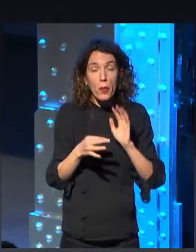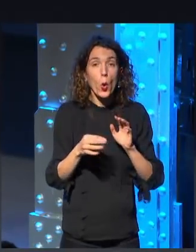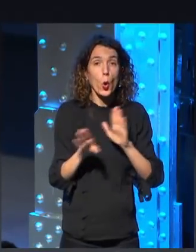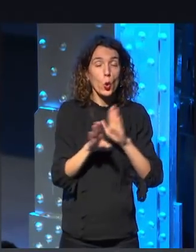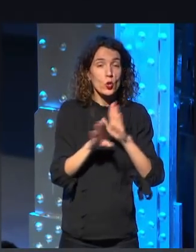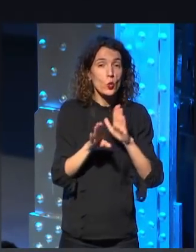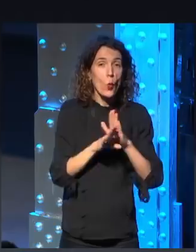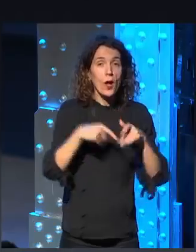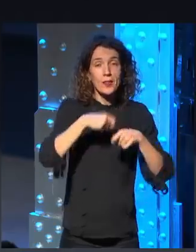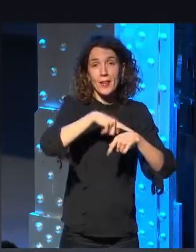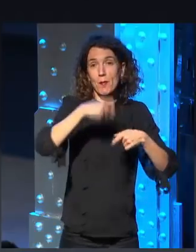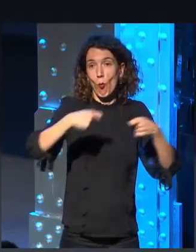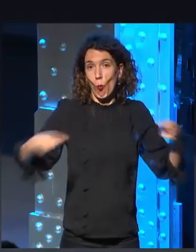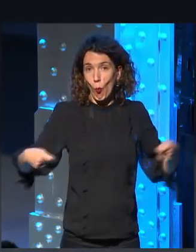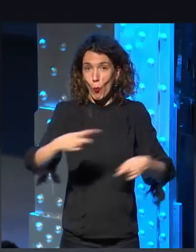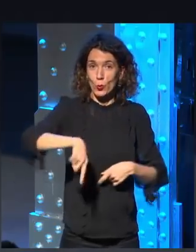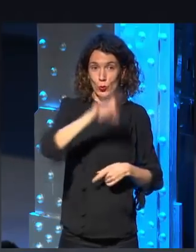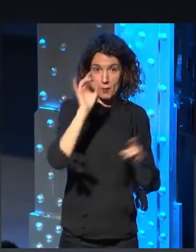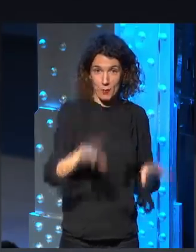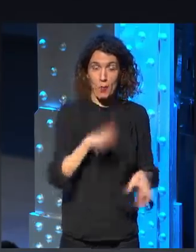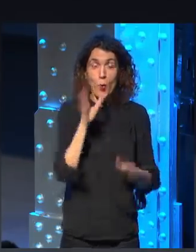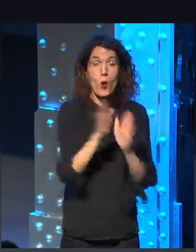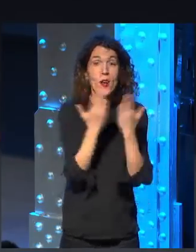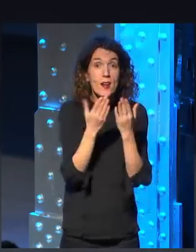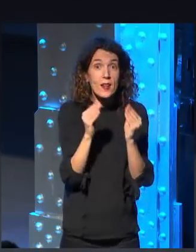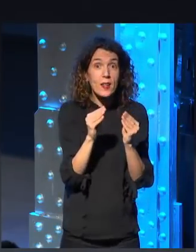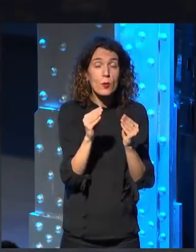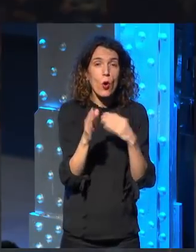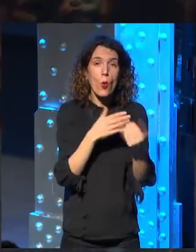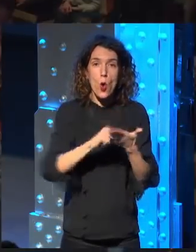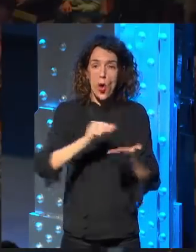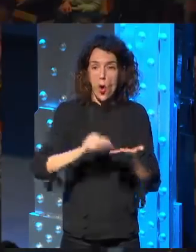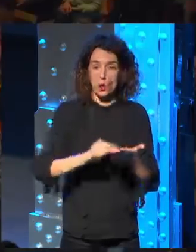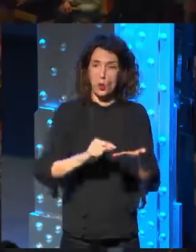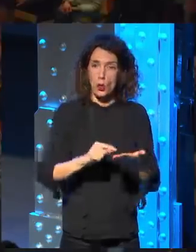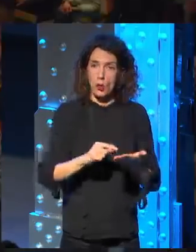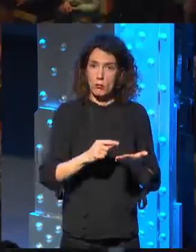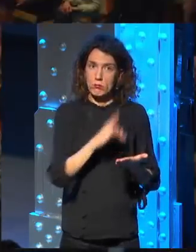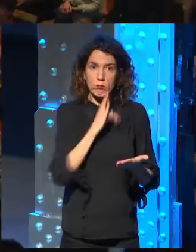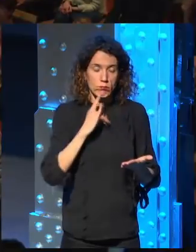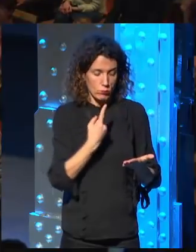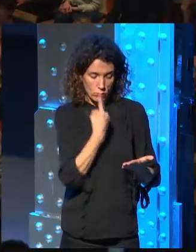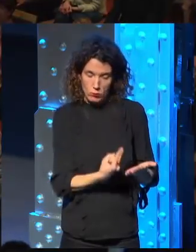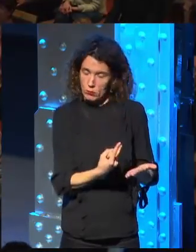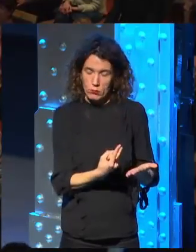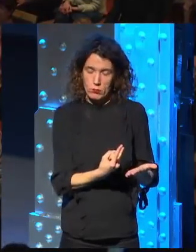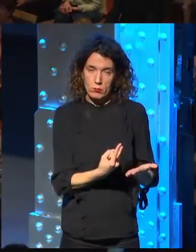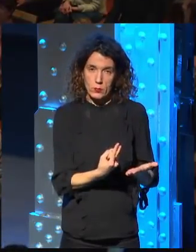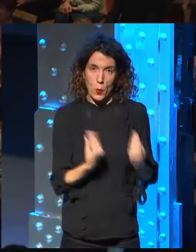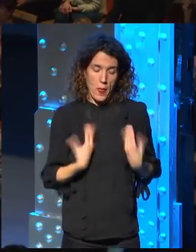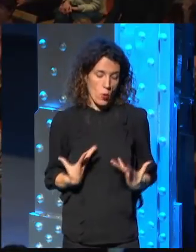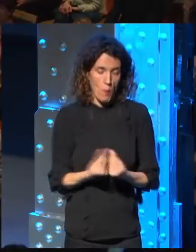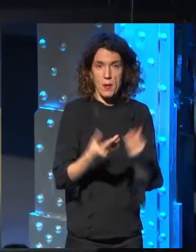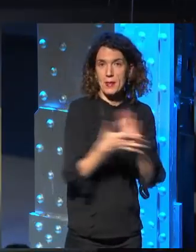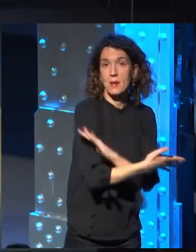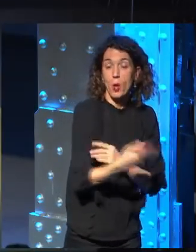así mucho tiempo, y vosotros también, porque yo creo que los libros de aquellos autores a los que amamos nos acompañan. Pero hemos